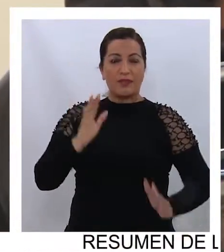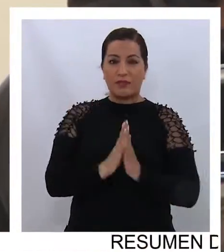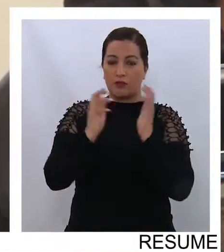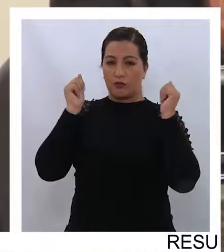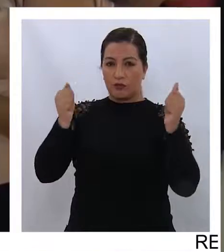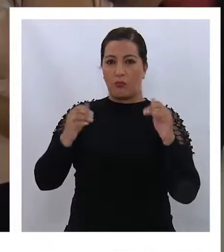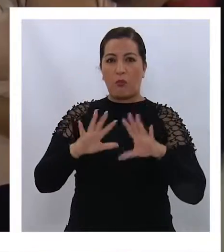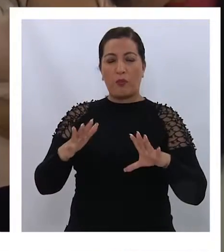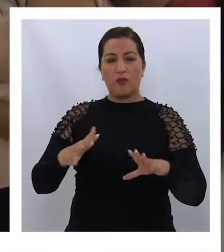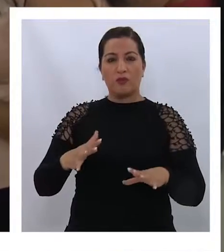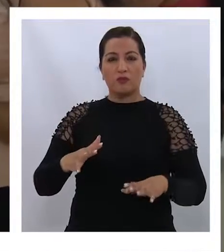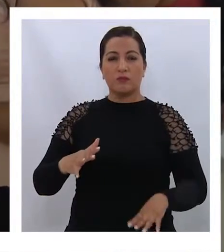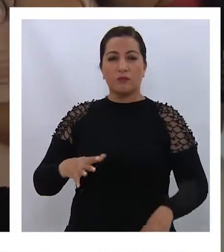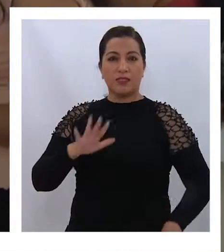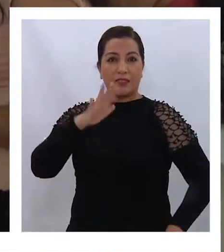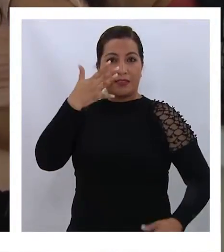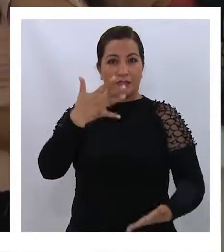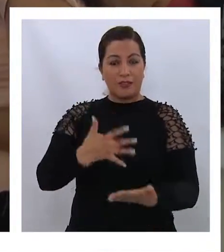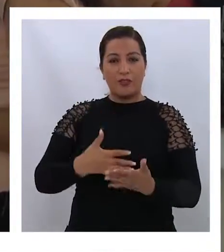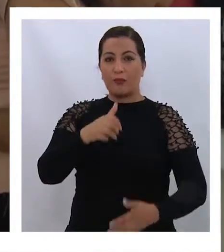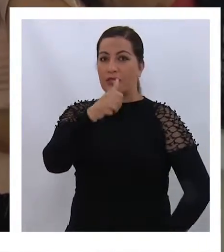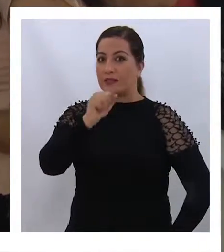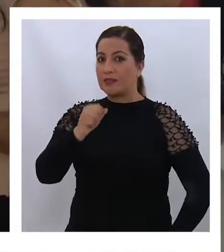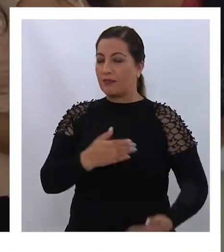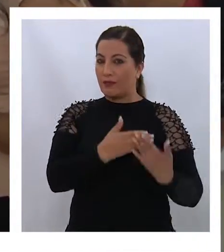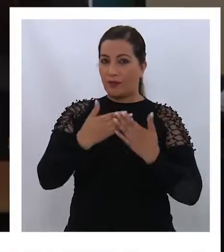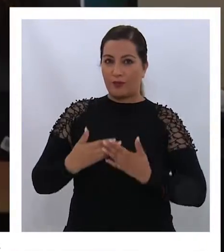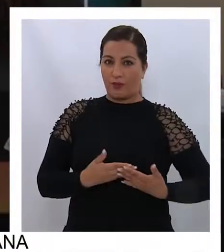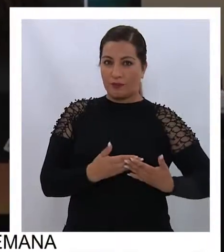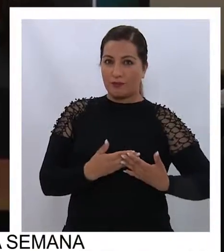alcanza la cifra de 5.060 alumnos.